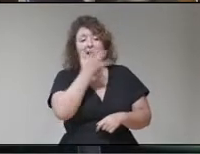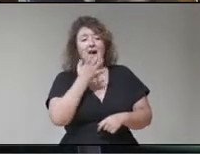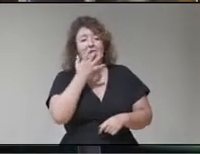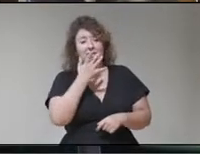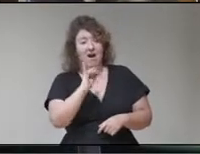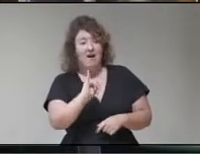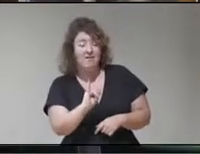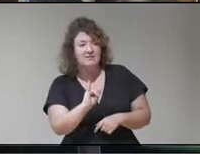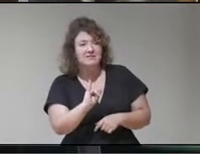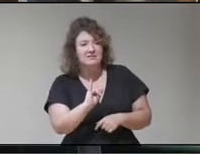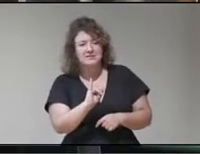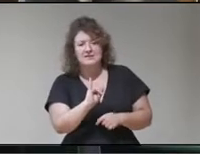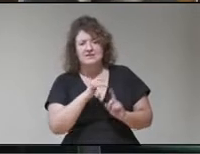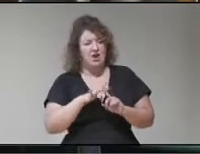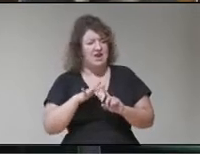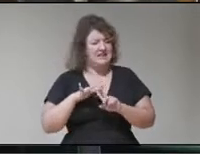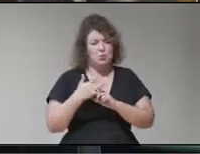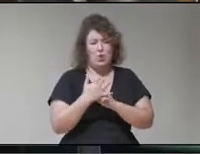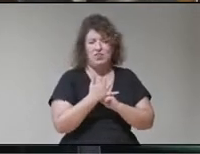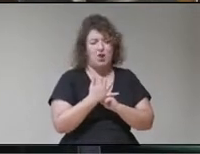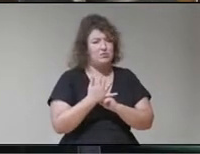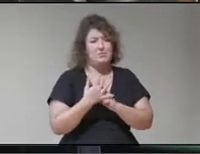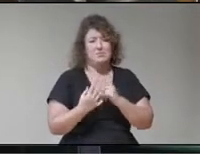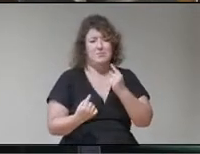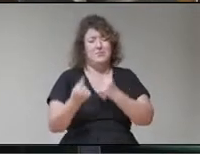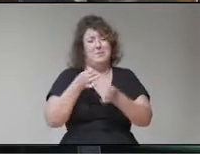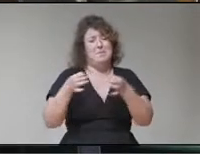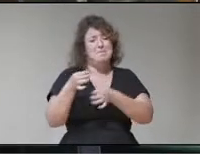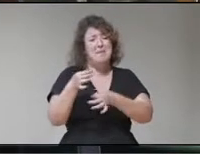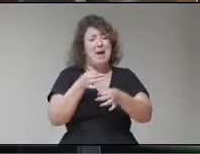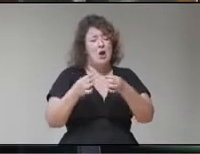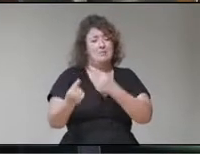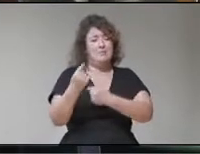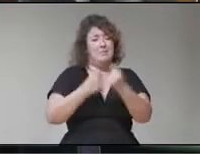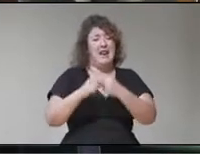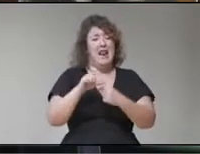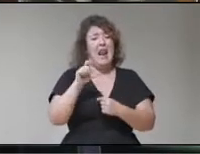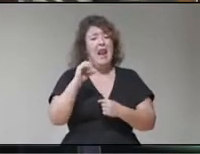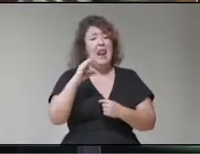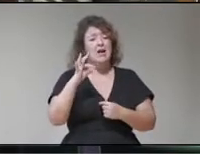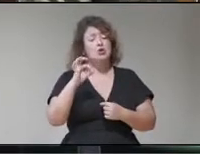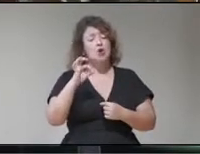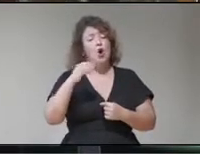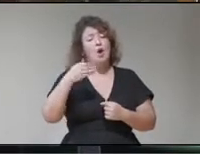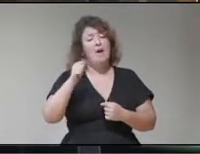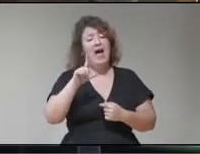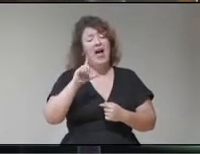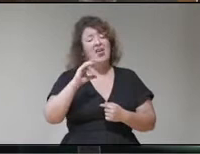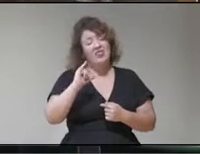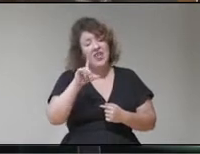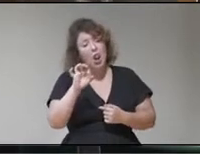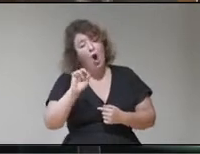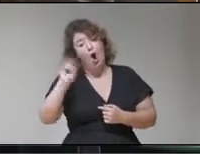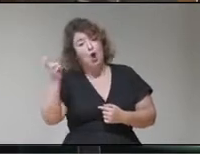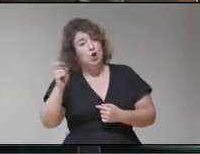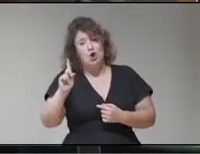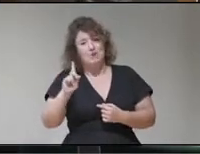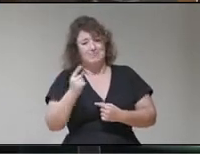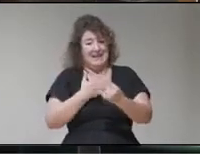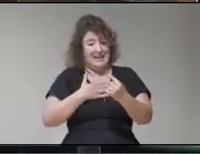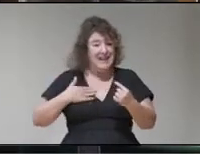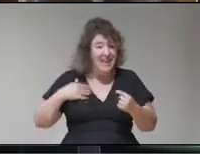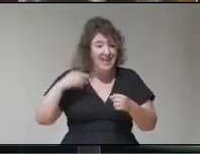unas condiciones que son muy inhóspitas para cualquier microorganismo que no sea un lactobacilo y que quiera presentarse ahí. Y luego tenemos